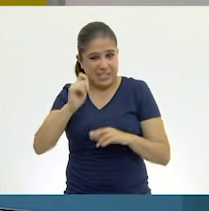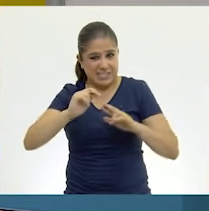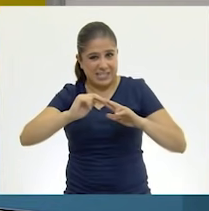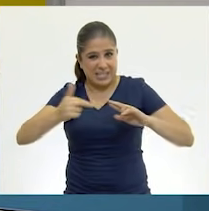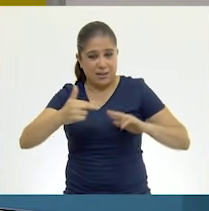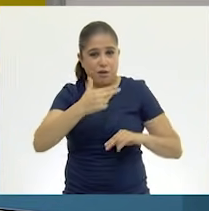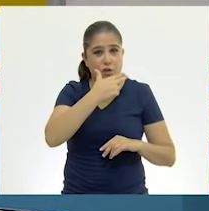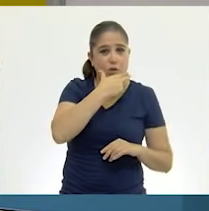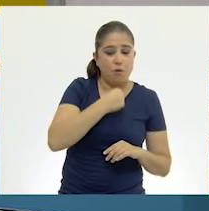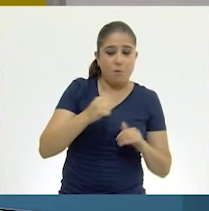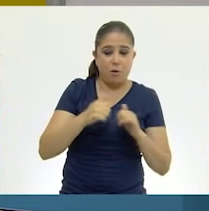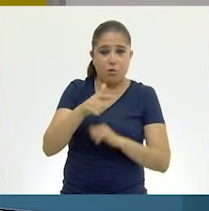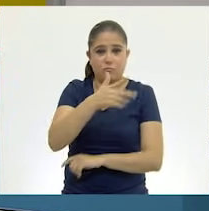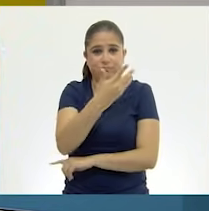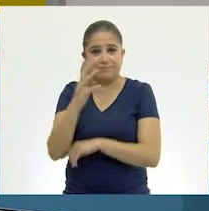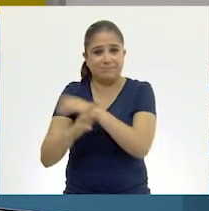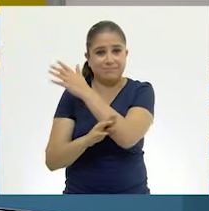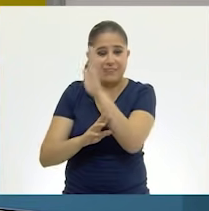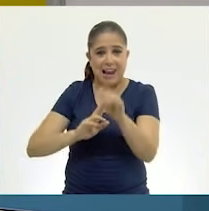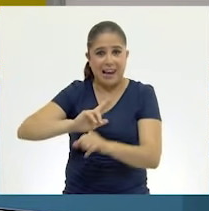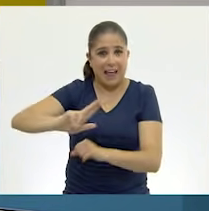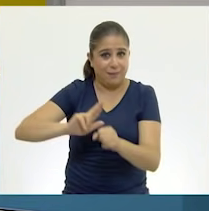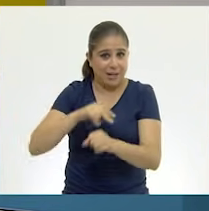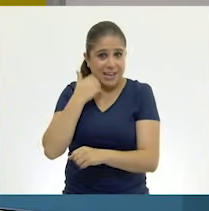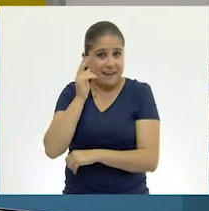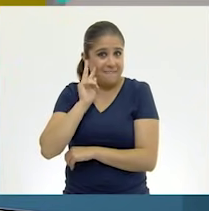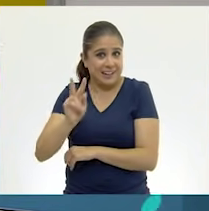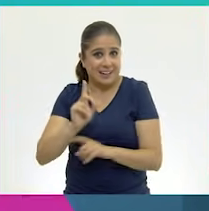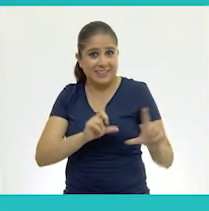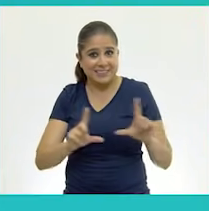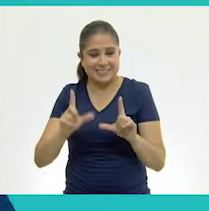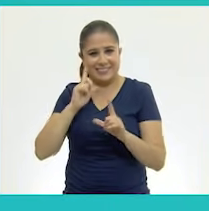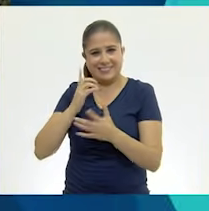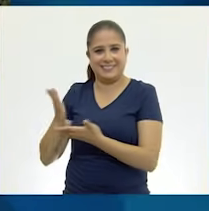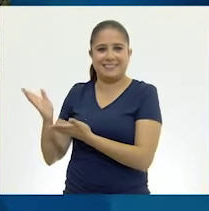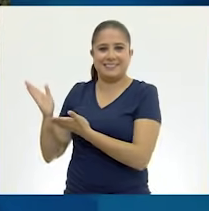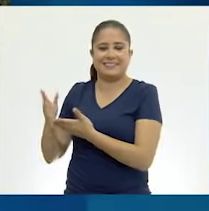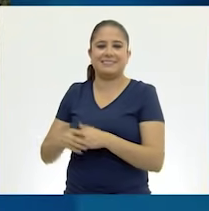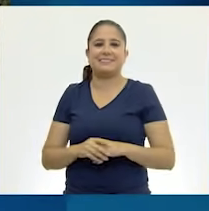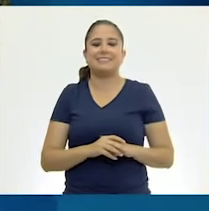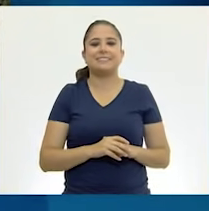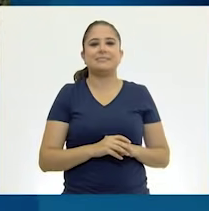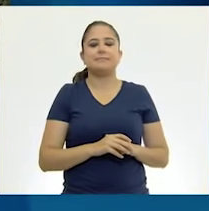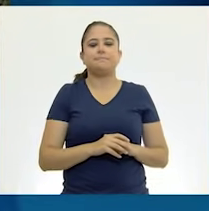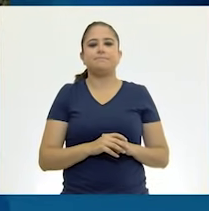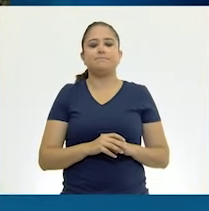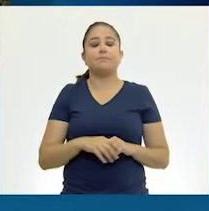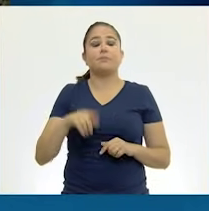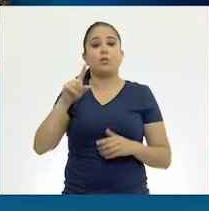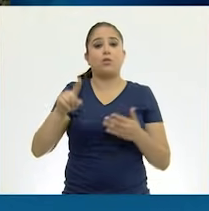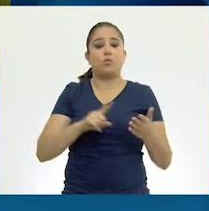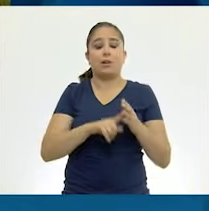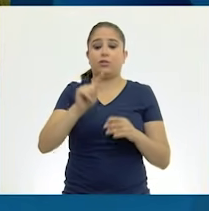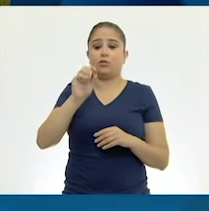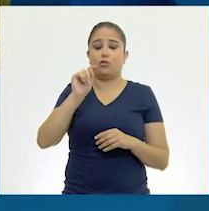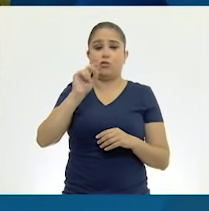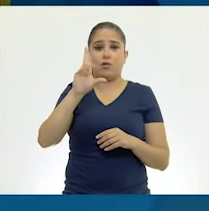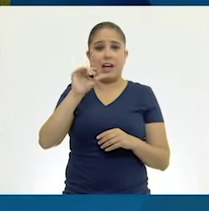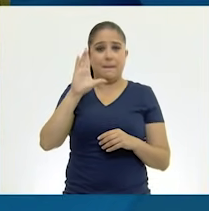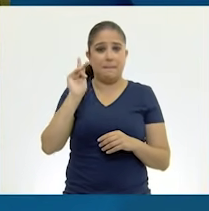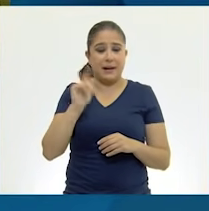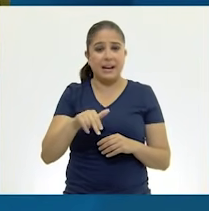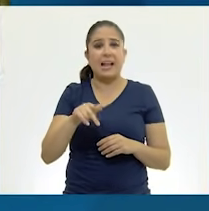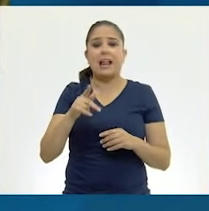del hombre con la naturaleza? ¡Sí! ¡Sí, sí, sí! ¡Vamos a verlo! En nuestro Totonacapan, las tierras son